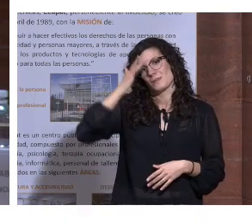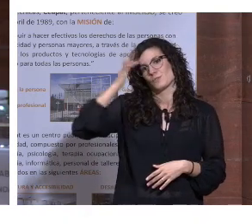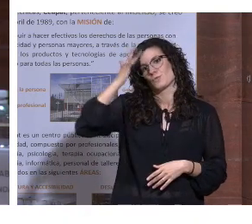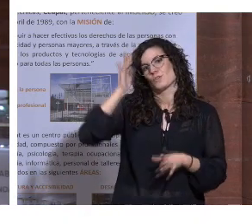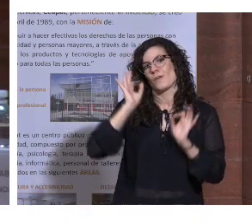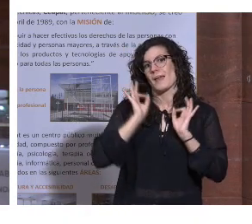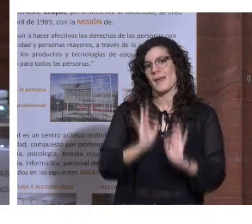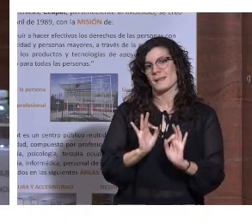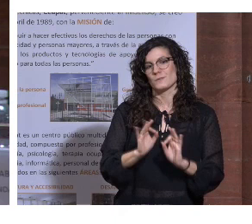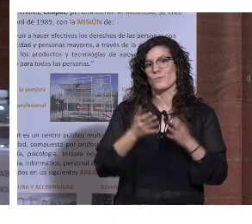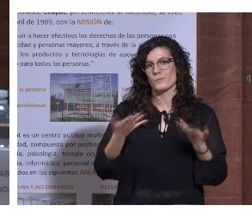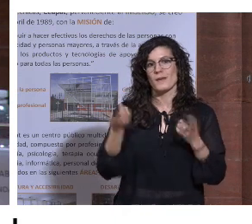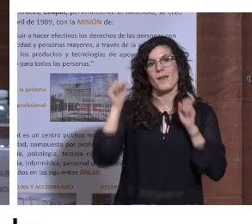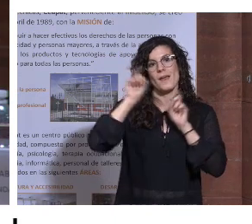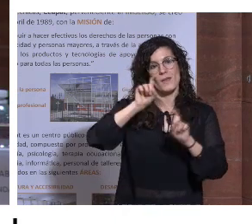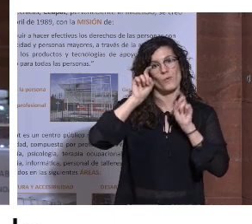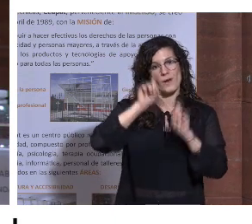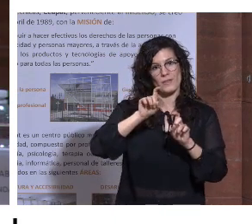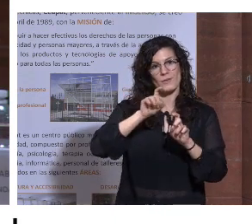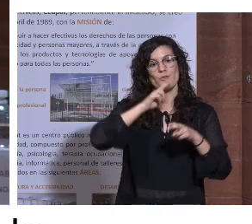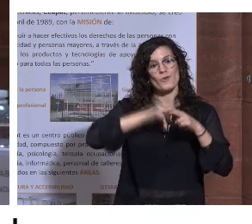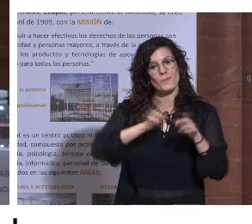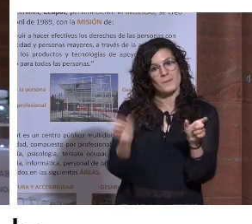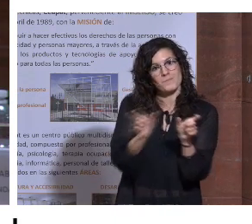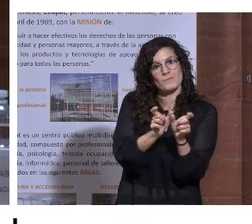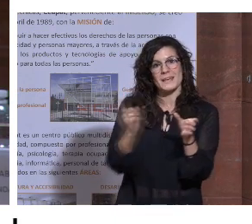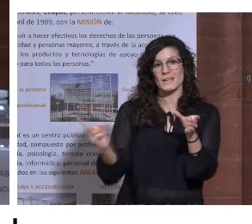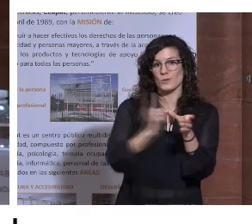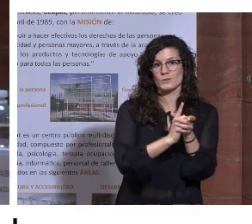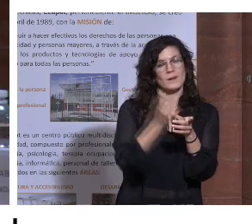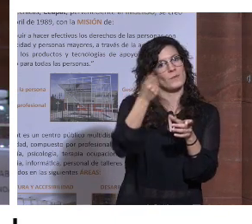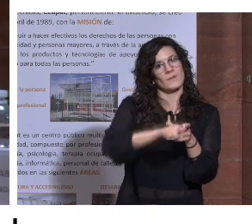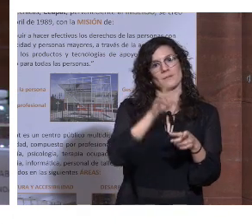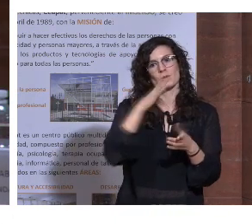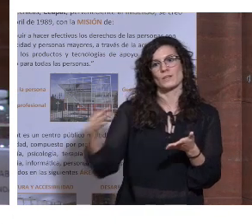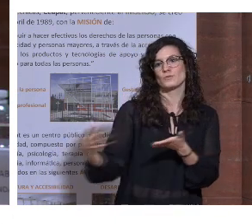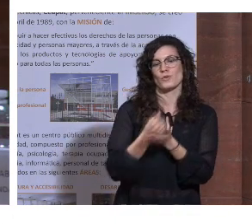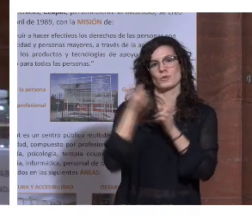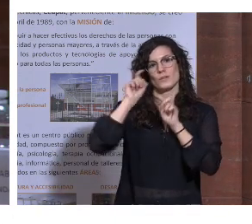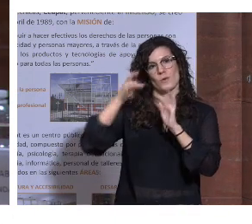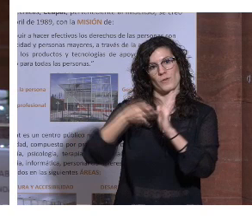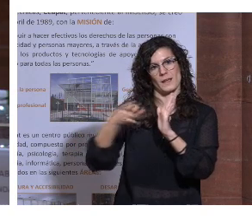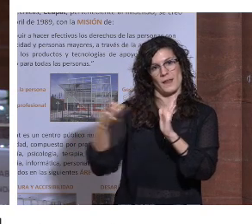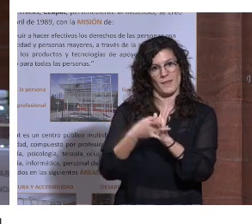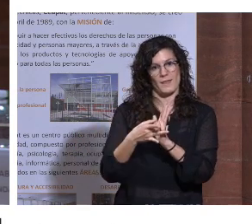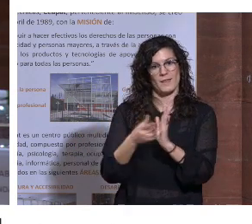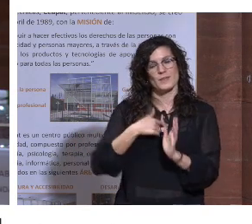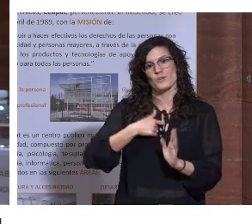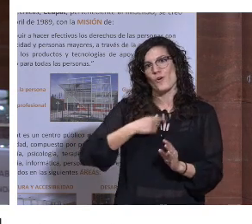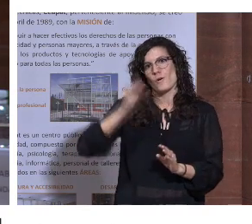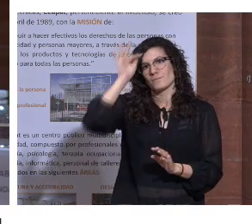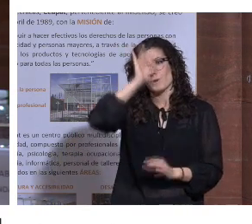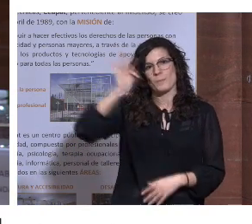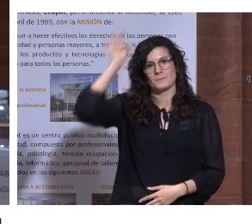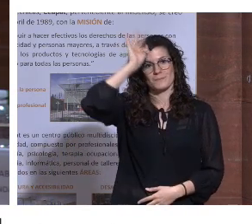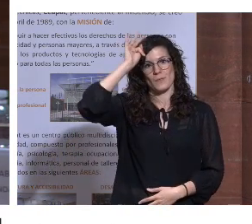la educación no tenga que llamarse inclusiva porque es de calidad para todos. Y en esto soy muy, muy optimista, porque todos